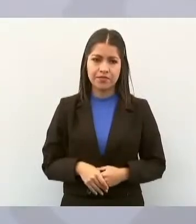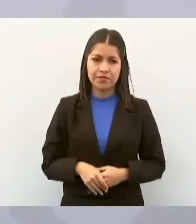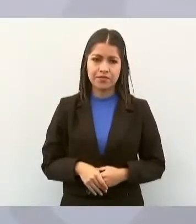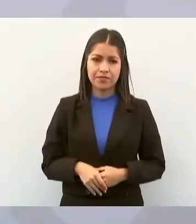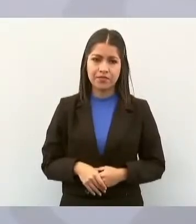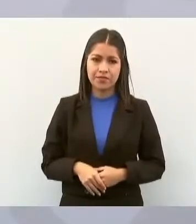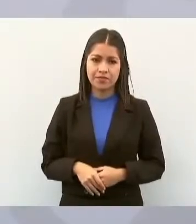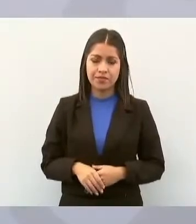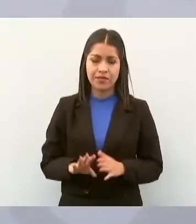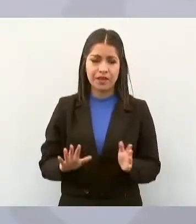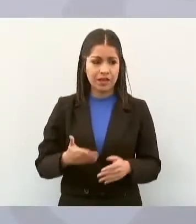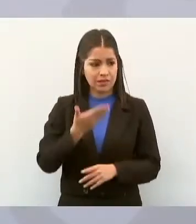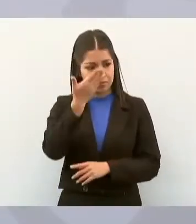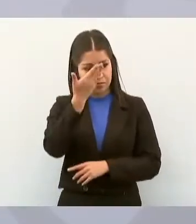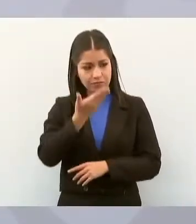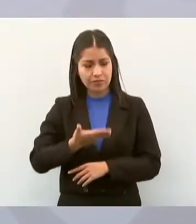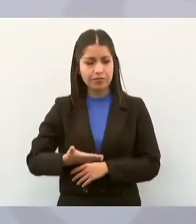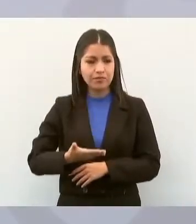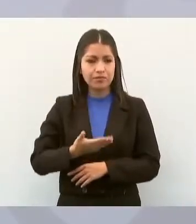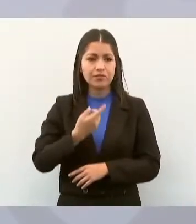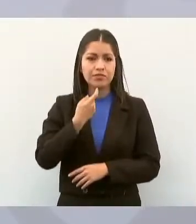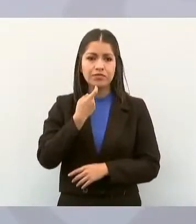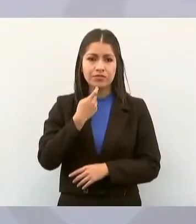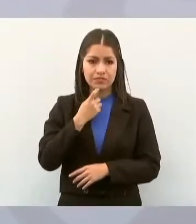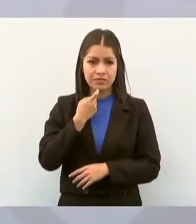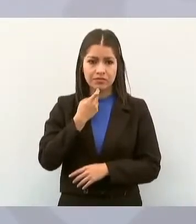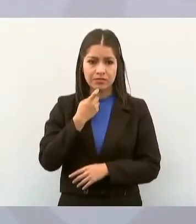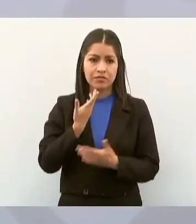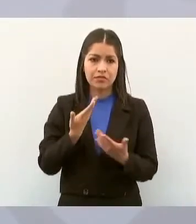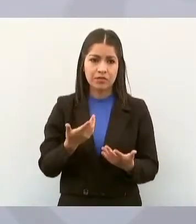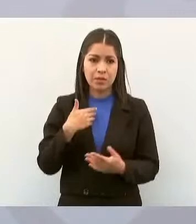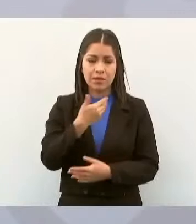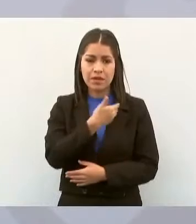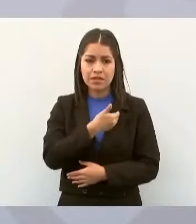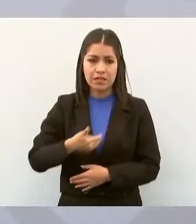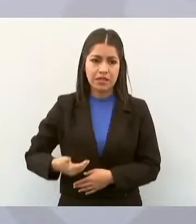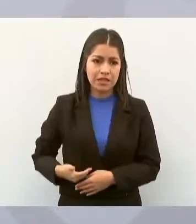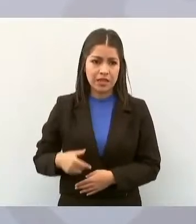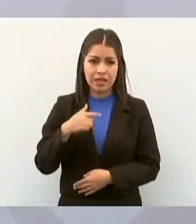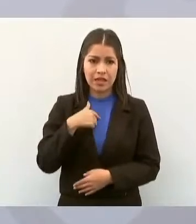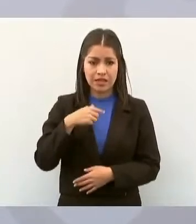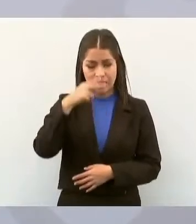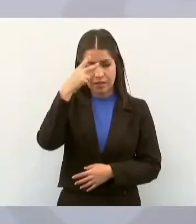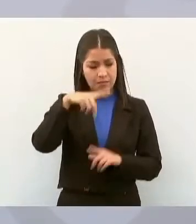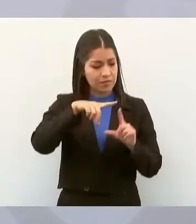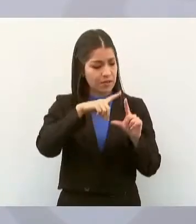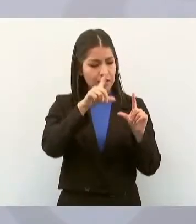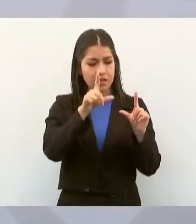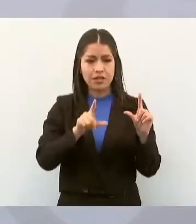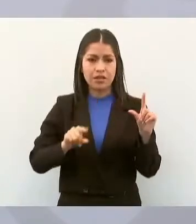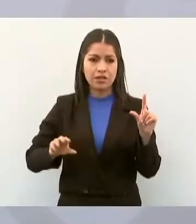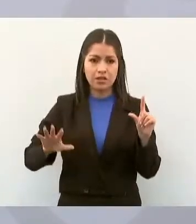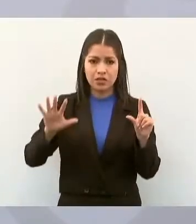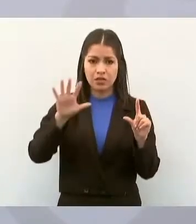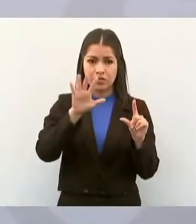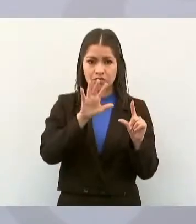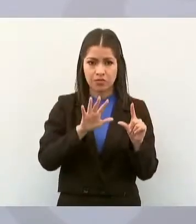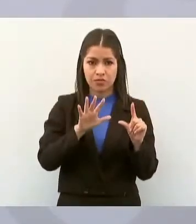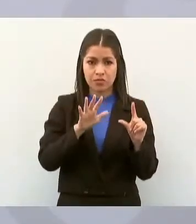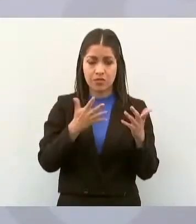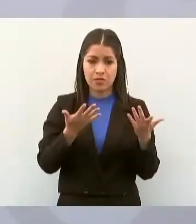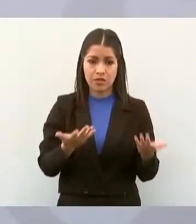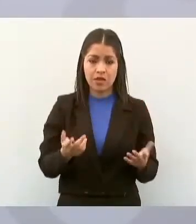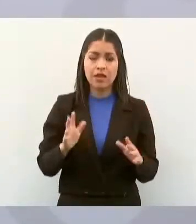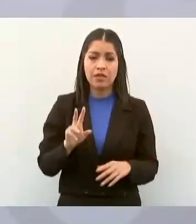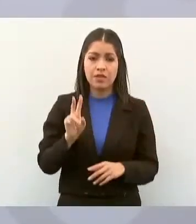Licenciado Andrés Manuel López Obrador, presidente constitucional de los Estados Unidos Mexicanos.